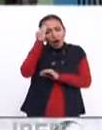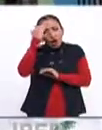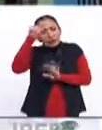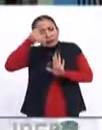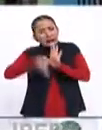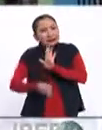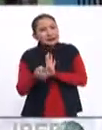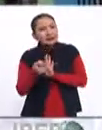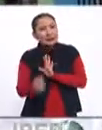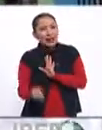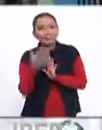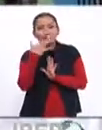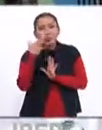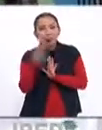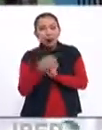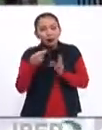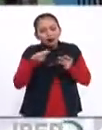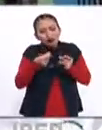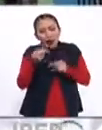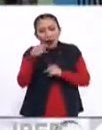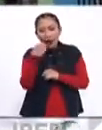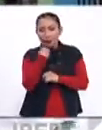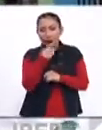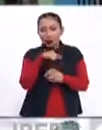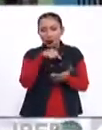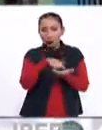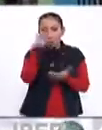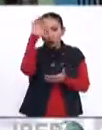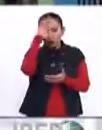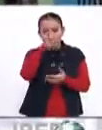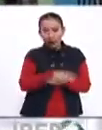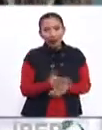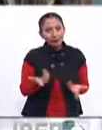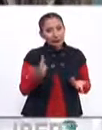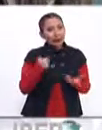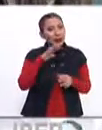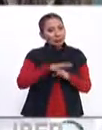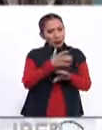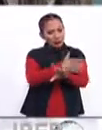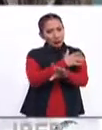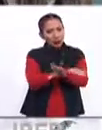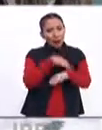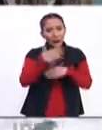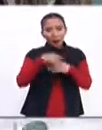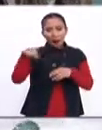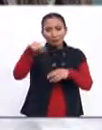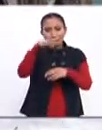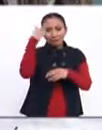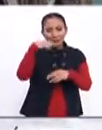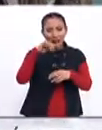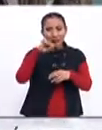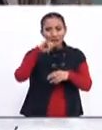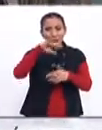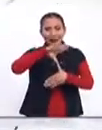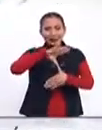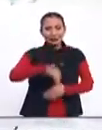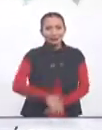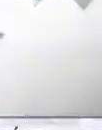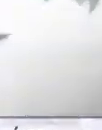conocer a fondo los sabores y las texturas de la cultura local. Así que no lo dude más y acompáñenos en el siguiente itinerario por Iberoamérica.